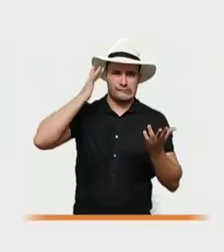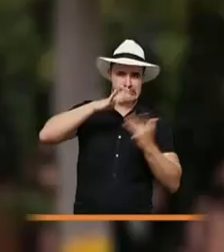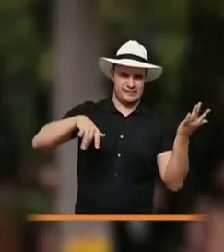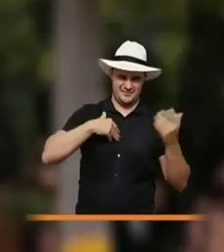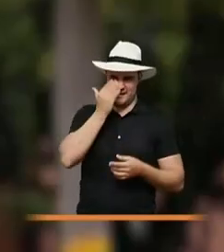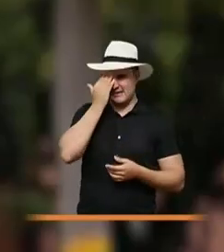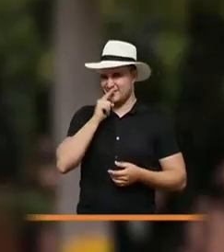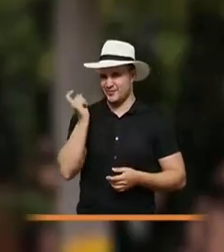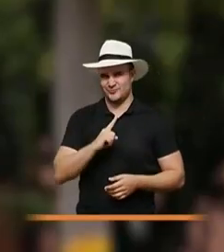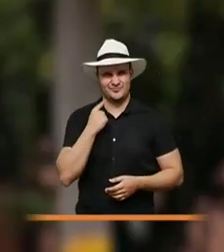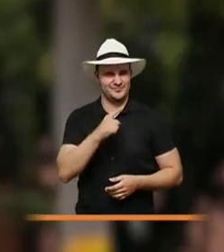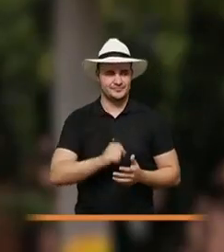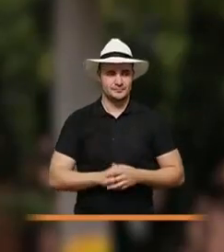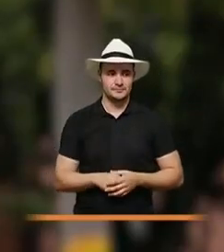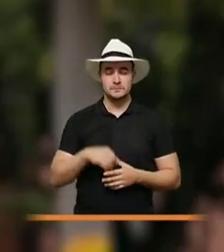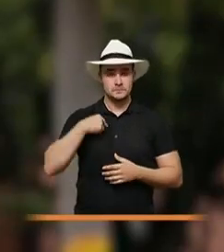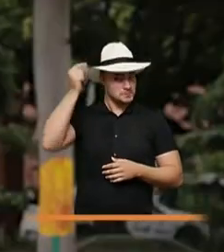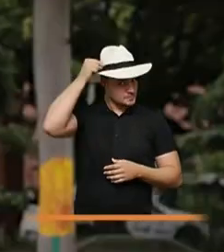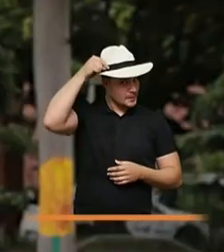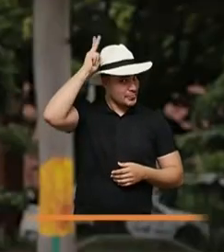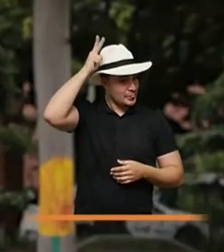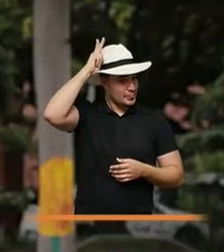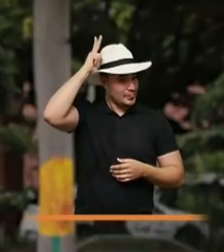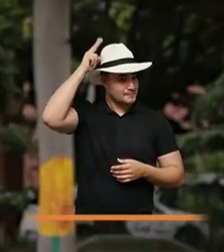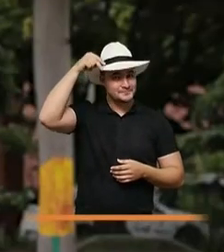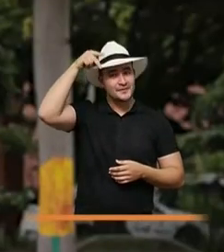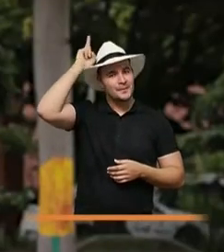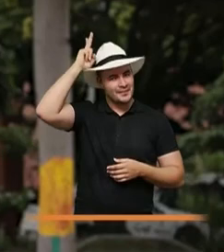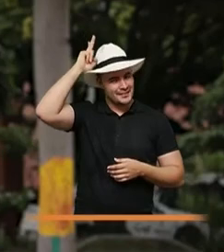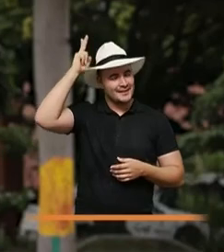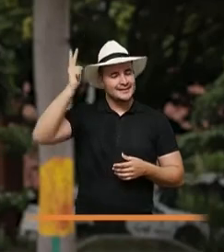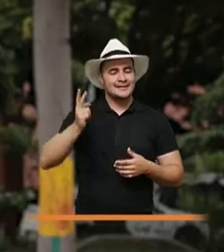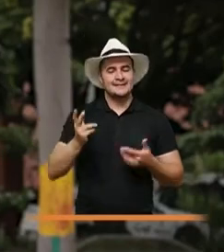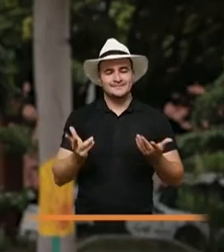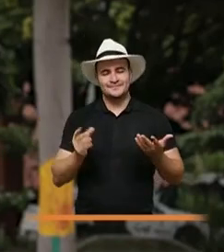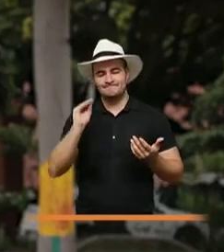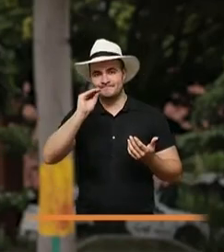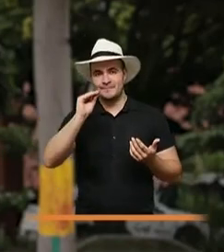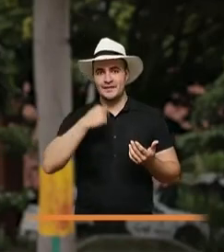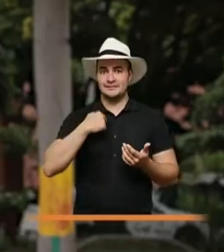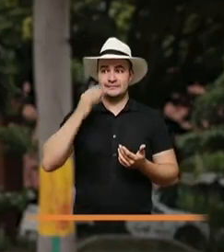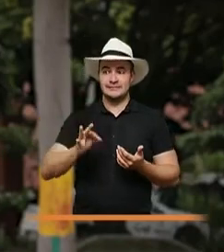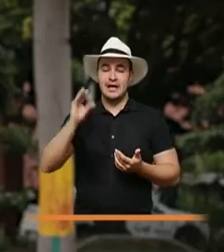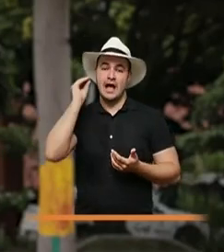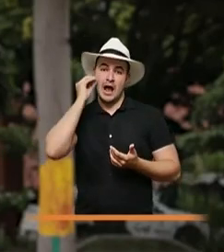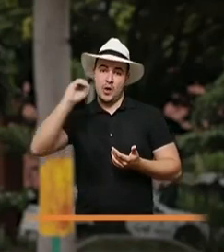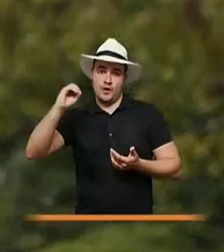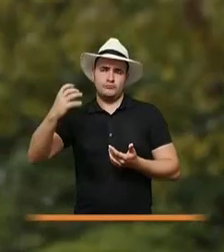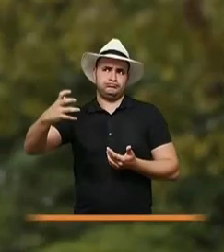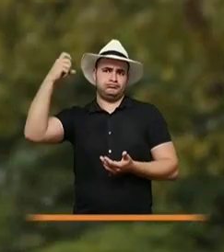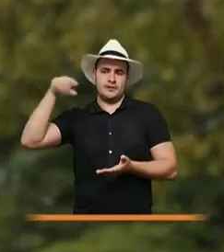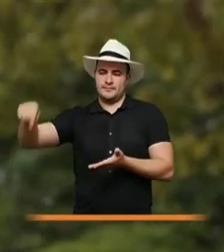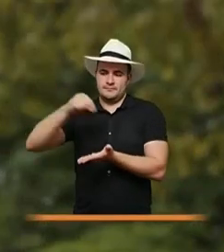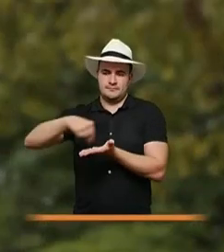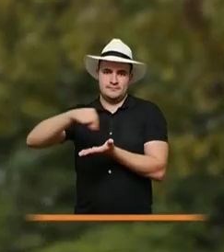piña no estás plumitas una de ellas era una cosa que escribía mi abuelo entonces la